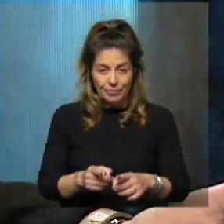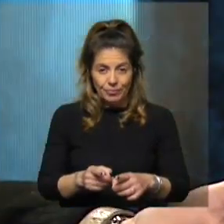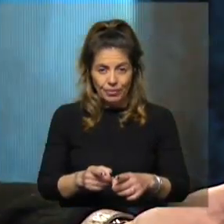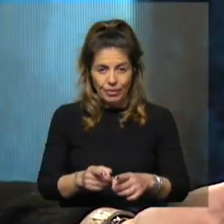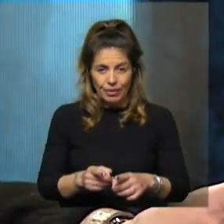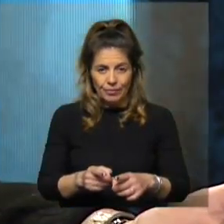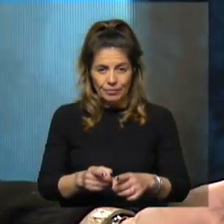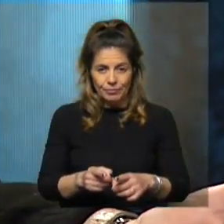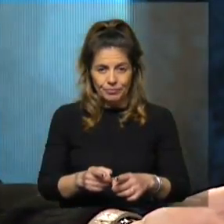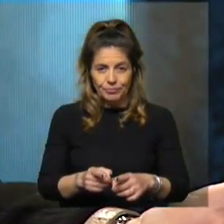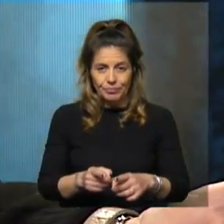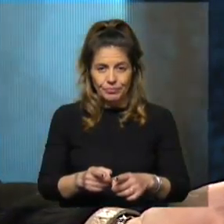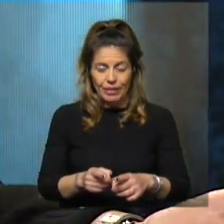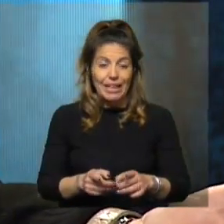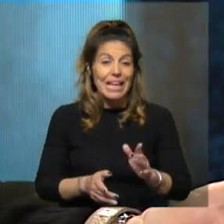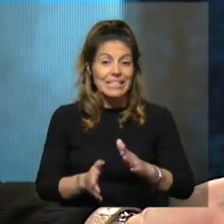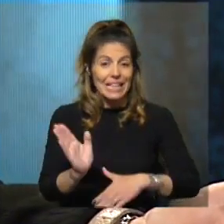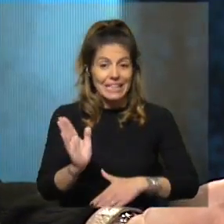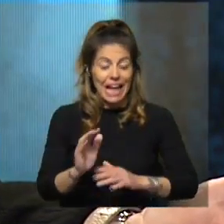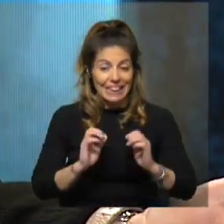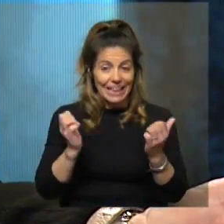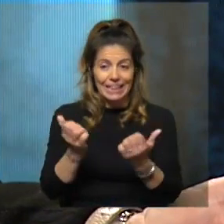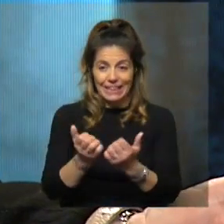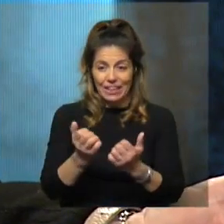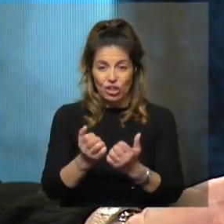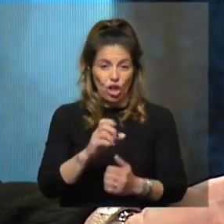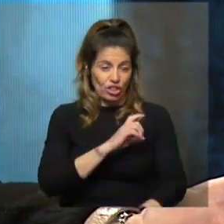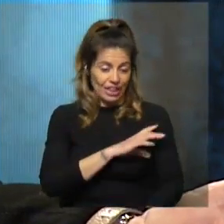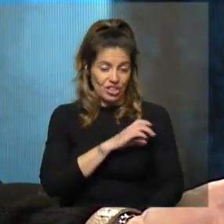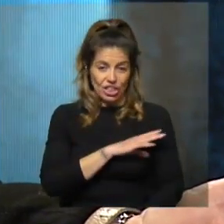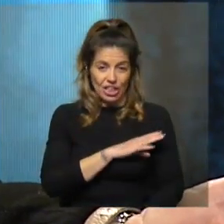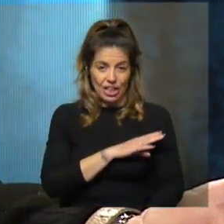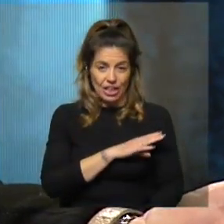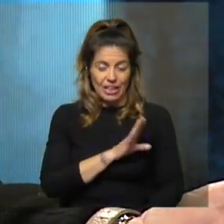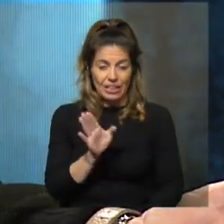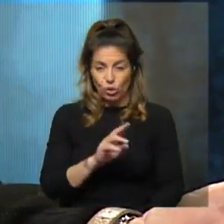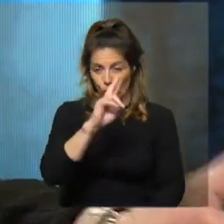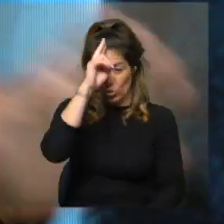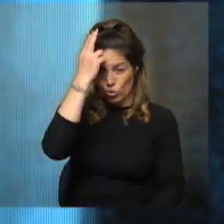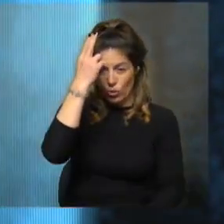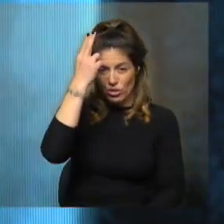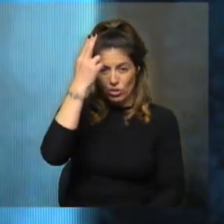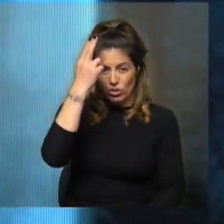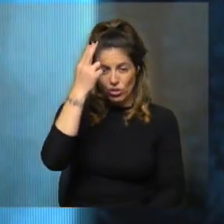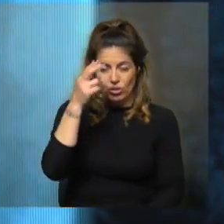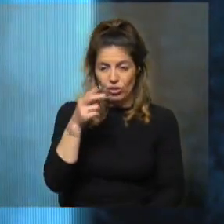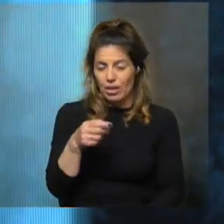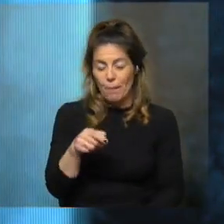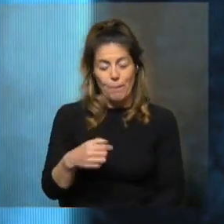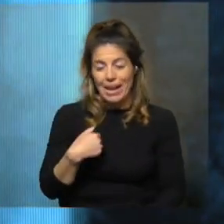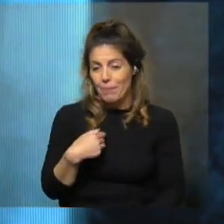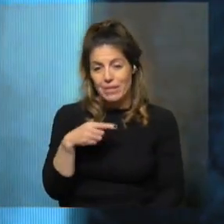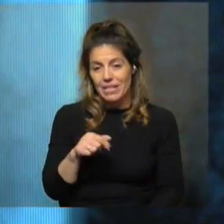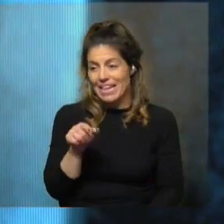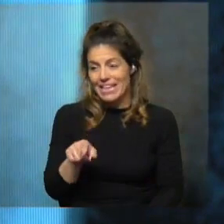estadio chile de todos los uruguayos junto con harald edstan el su este entonces digo para mí es